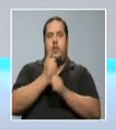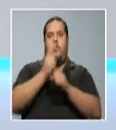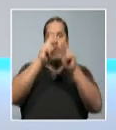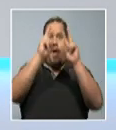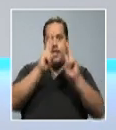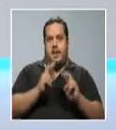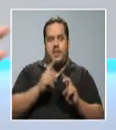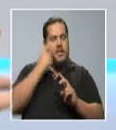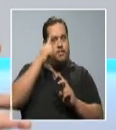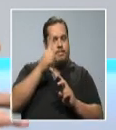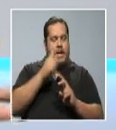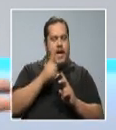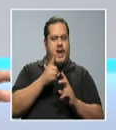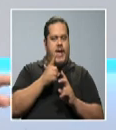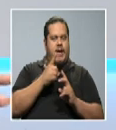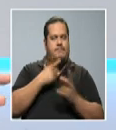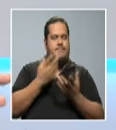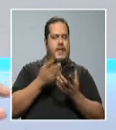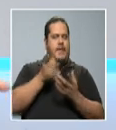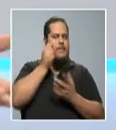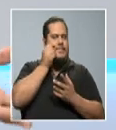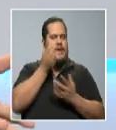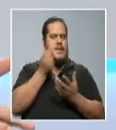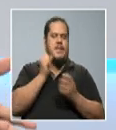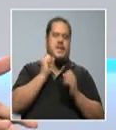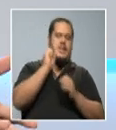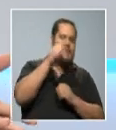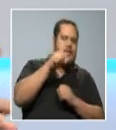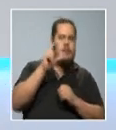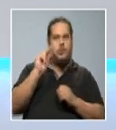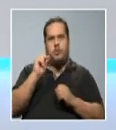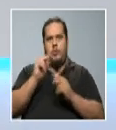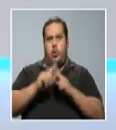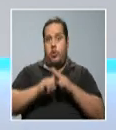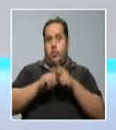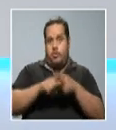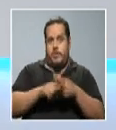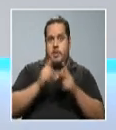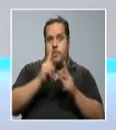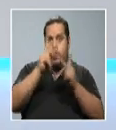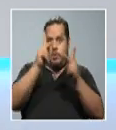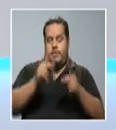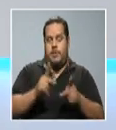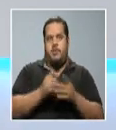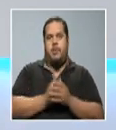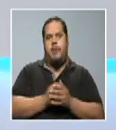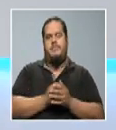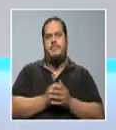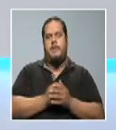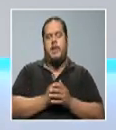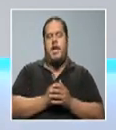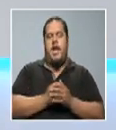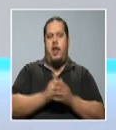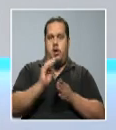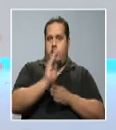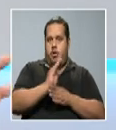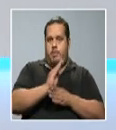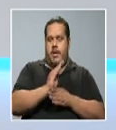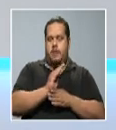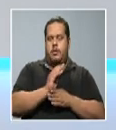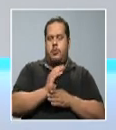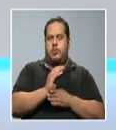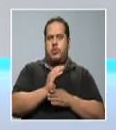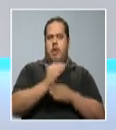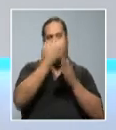determinar o resolver favorablemente o negativamente, también puede ser una solicitud de crédito, las entidades financieras tomamos en